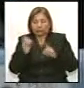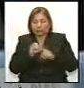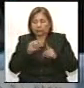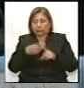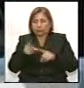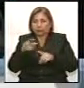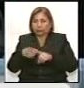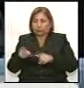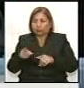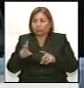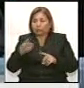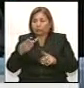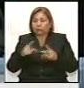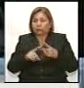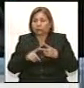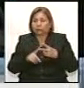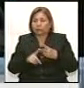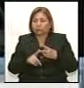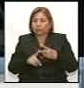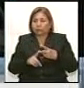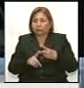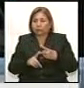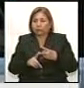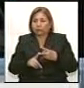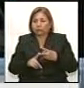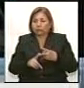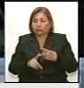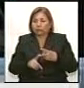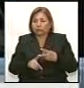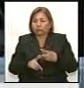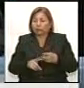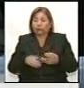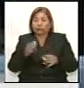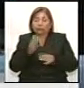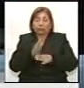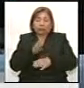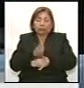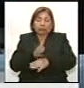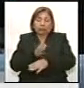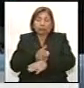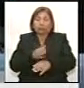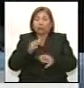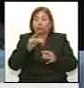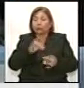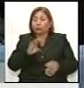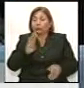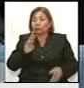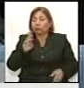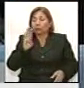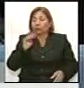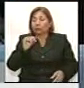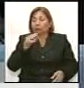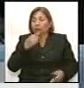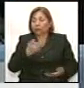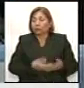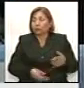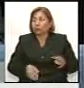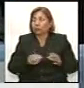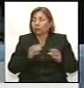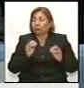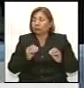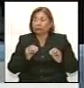etcétera. El segundo título hace referencia al tema del desarrollo urbano, donde